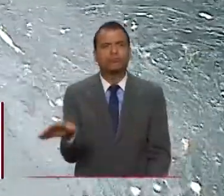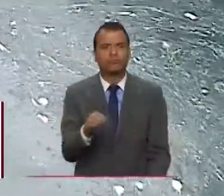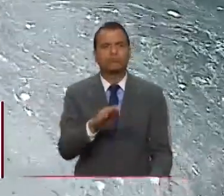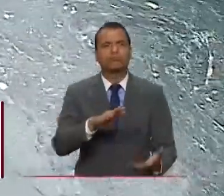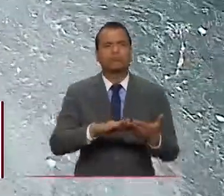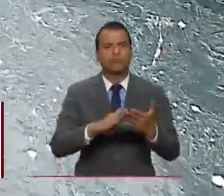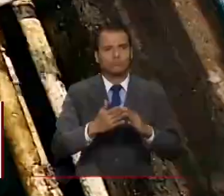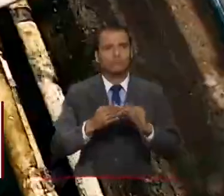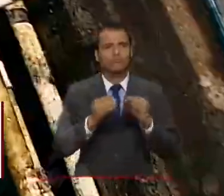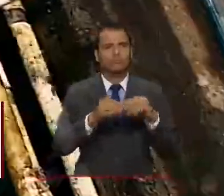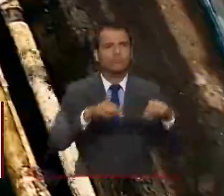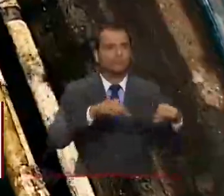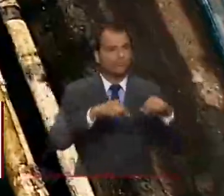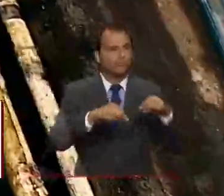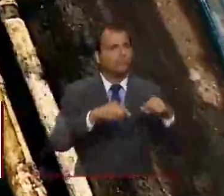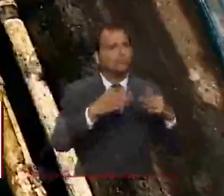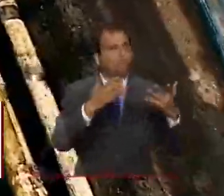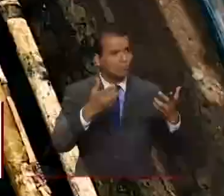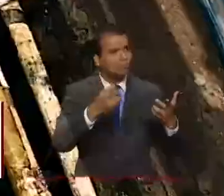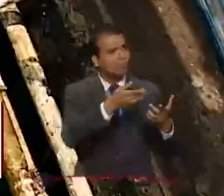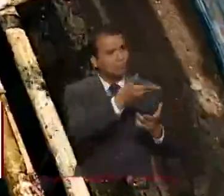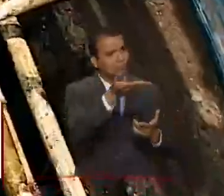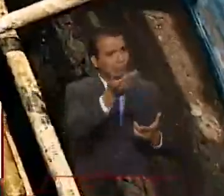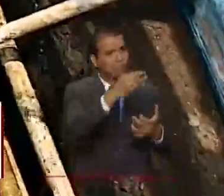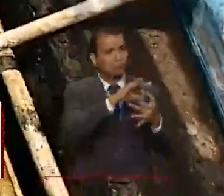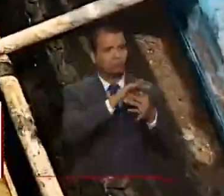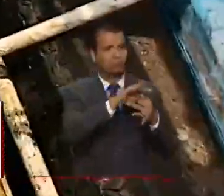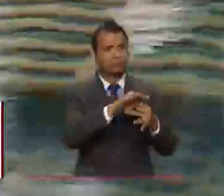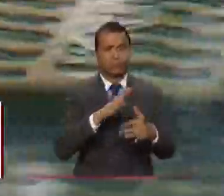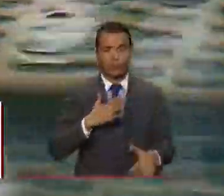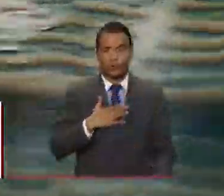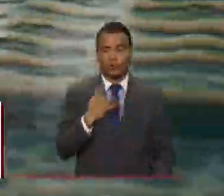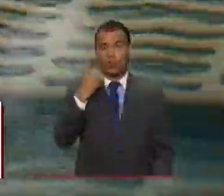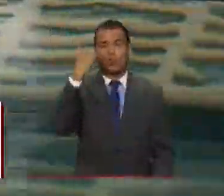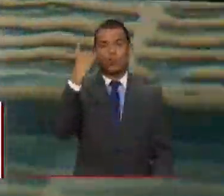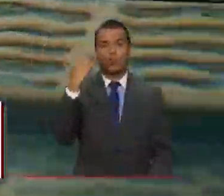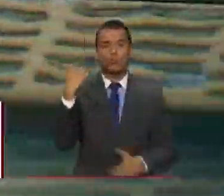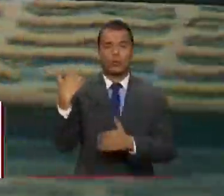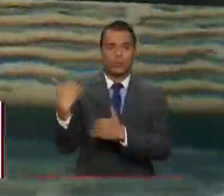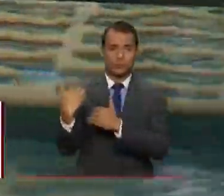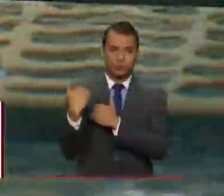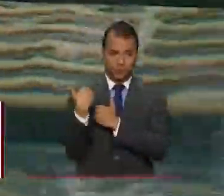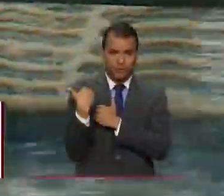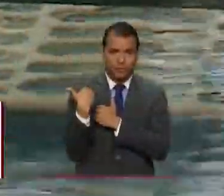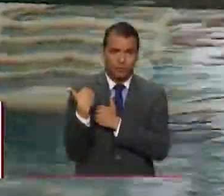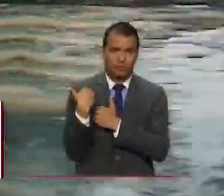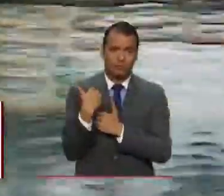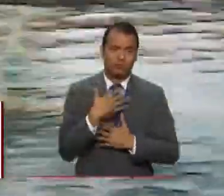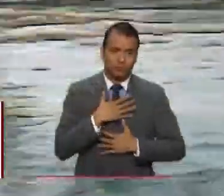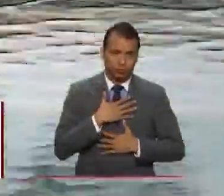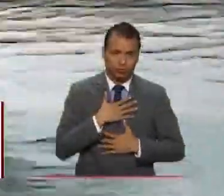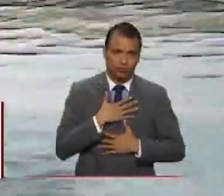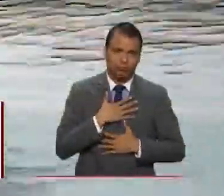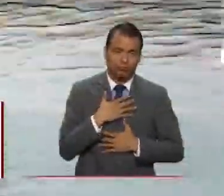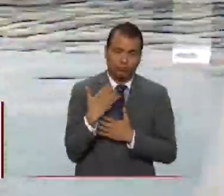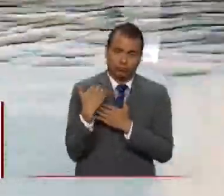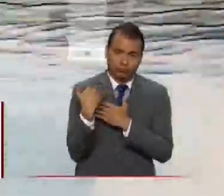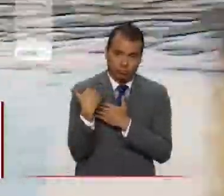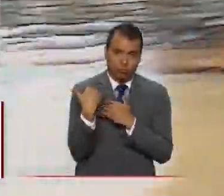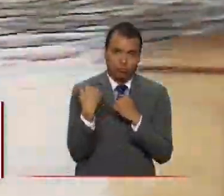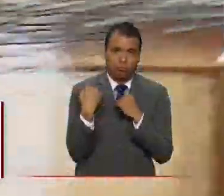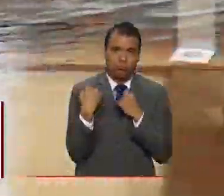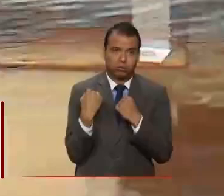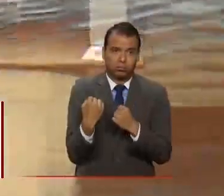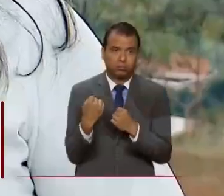las autoridades ambientales. Como quiera, no somos los directamente responsables, sí somos los que más la necesitamos,